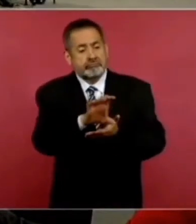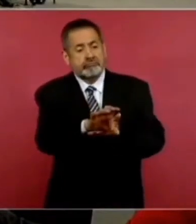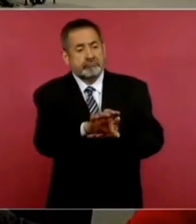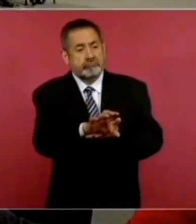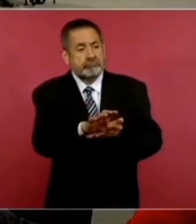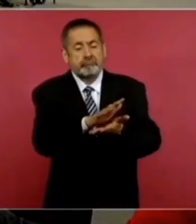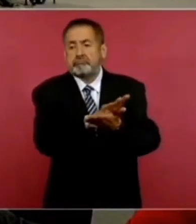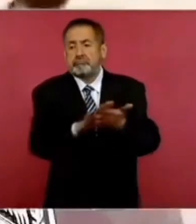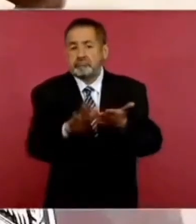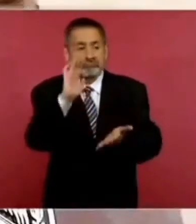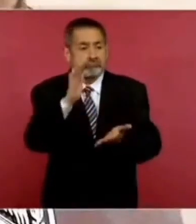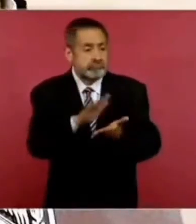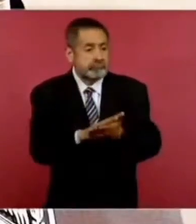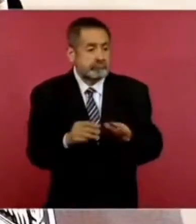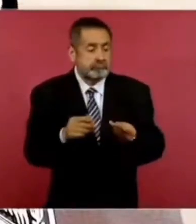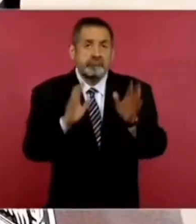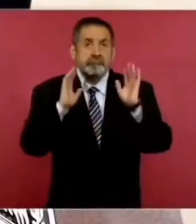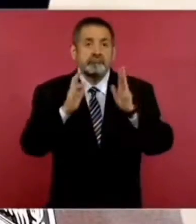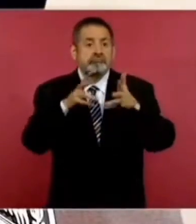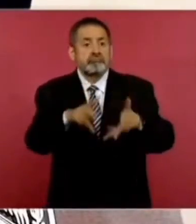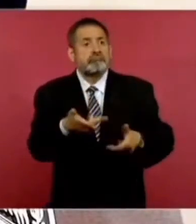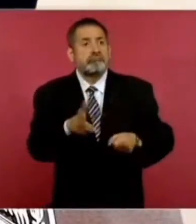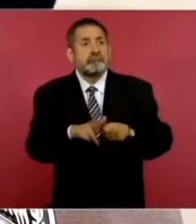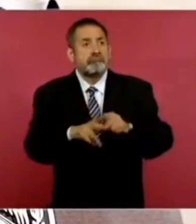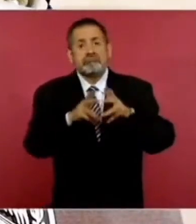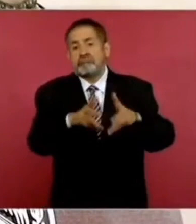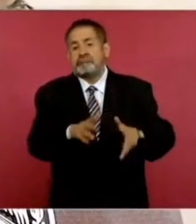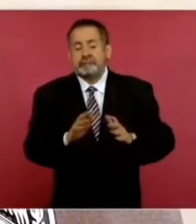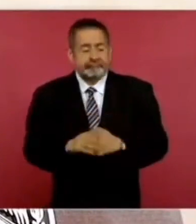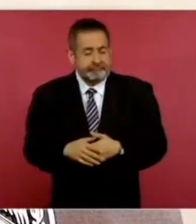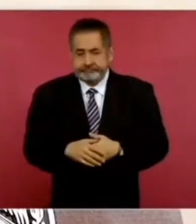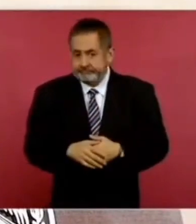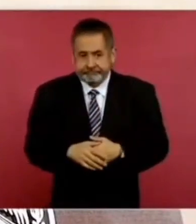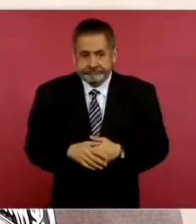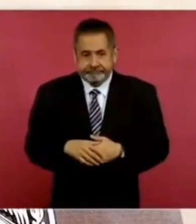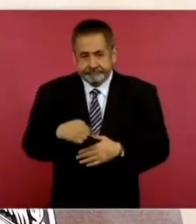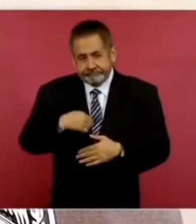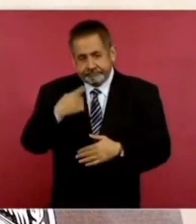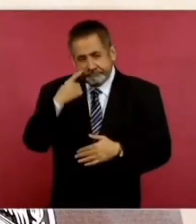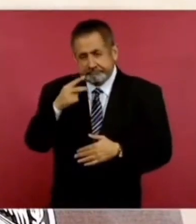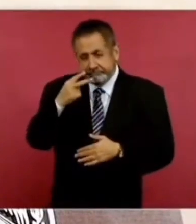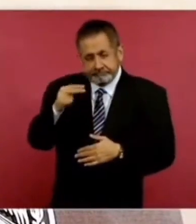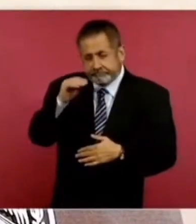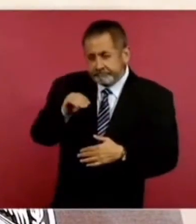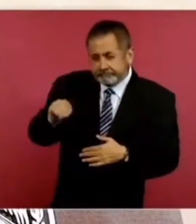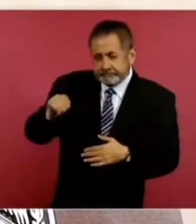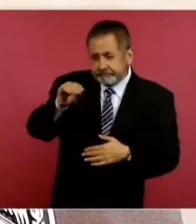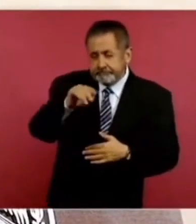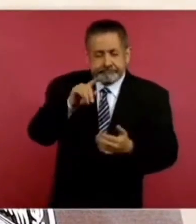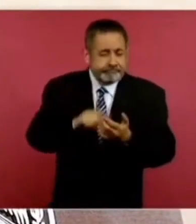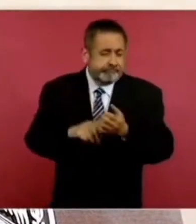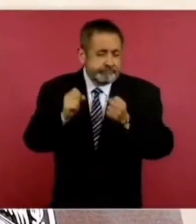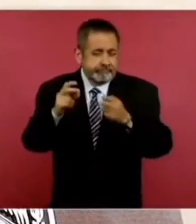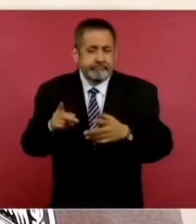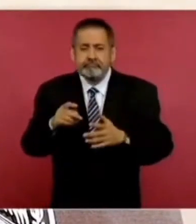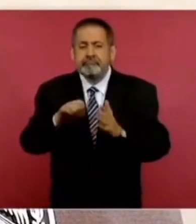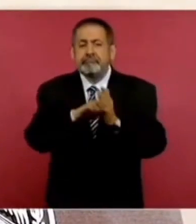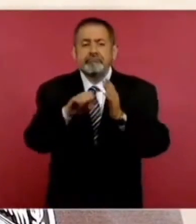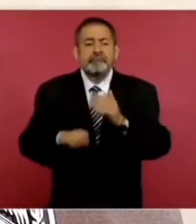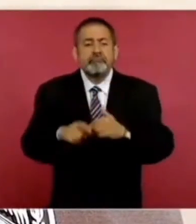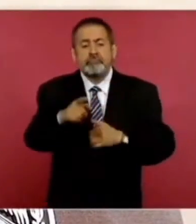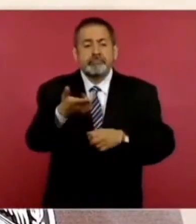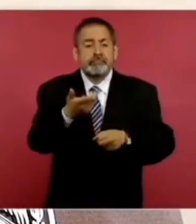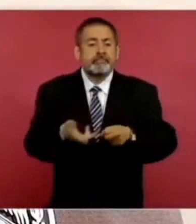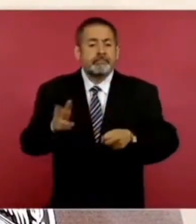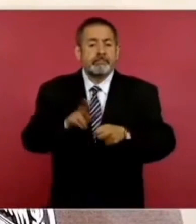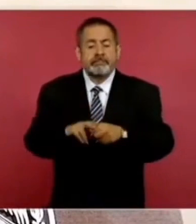quedaba inconclusa. Y de estos hay que salir al país para identificar cuántos existen. Un ejemplo de su estado, el